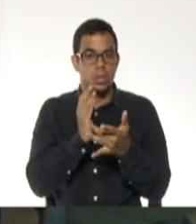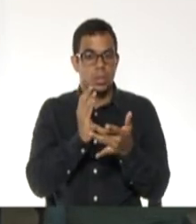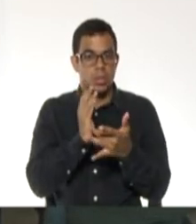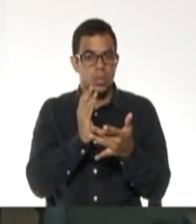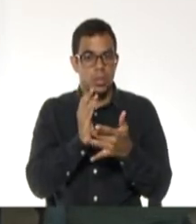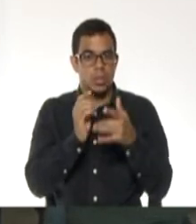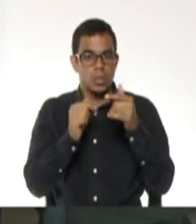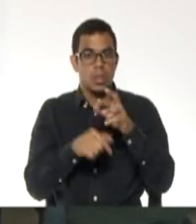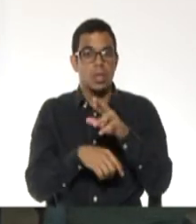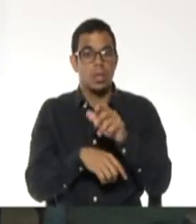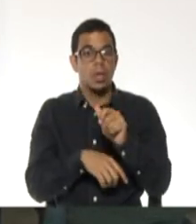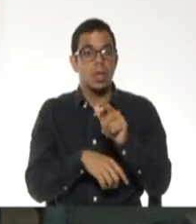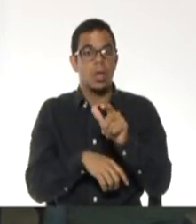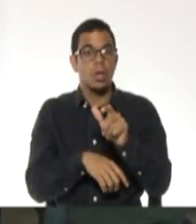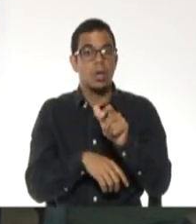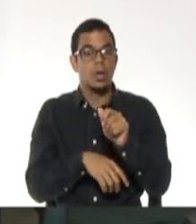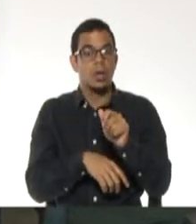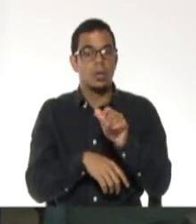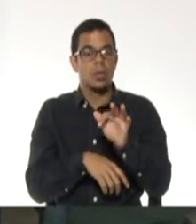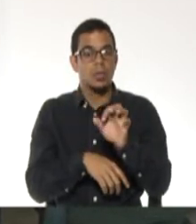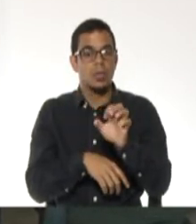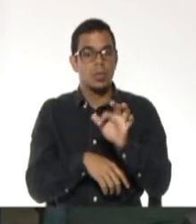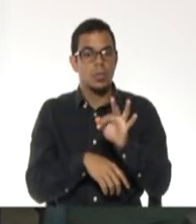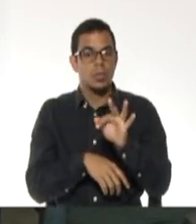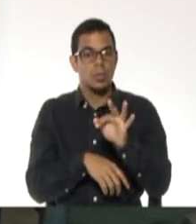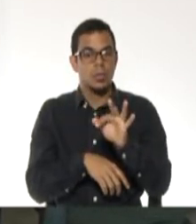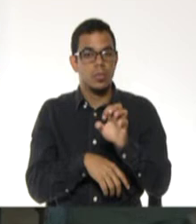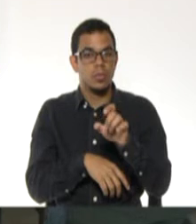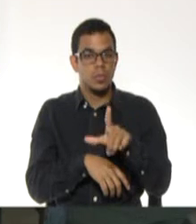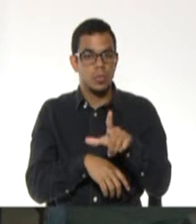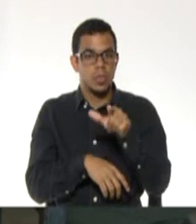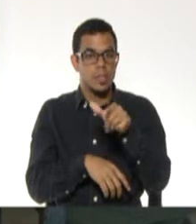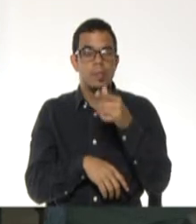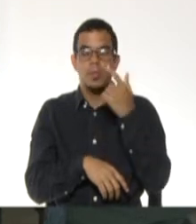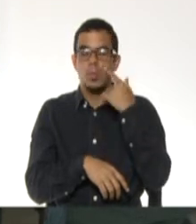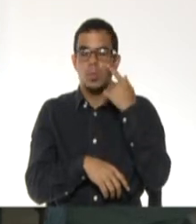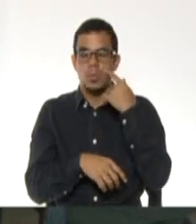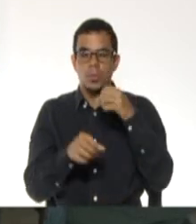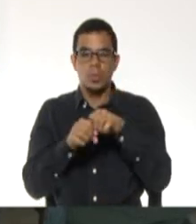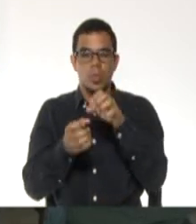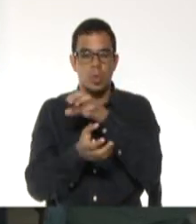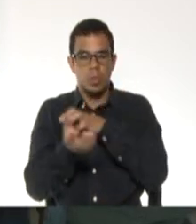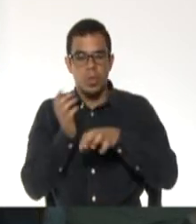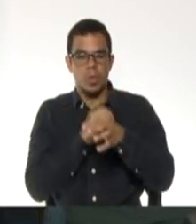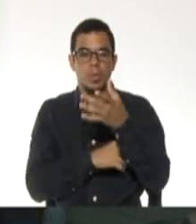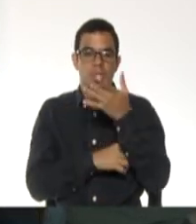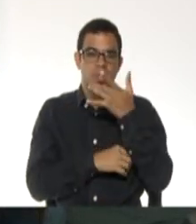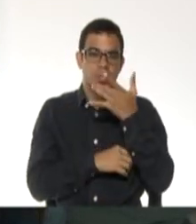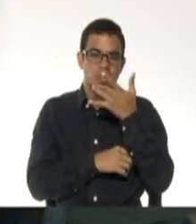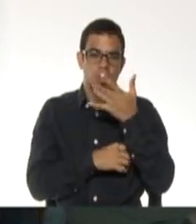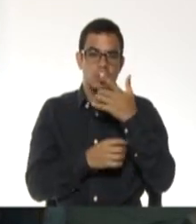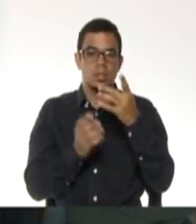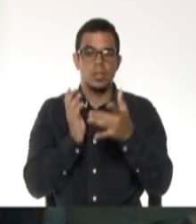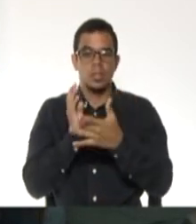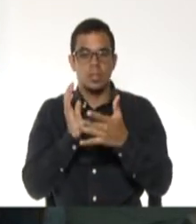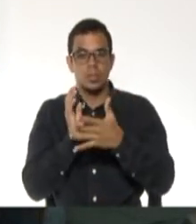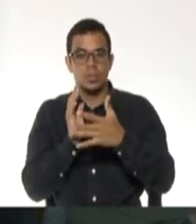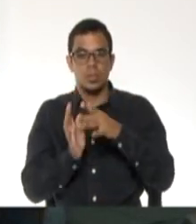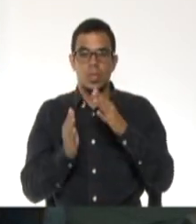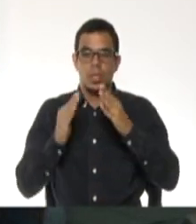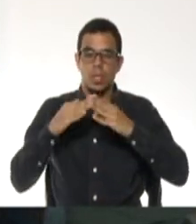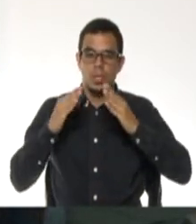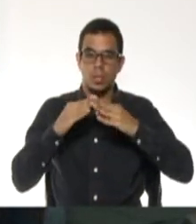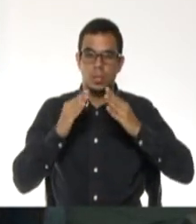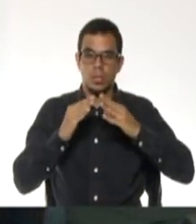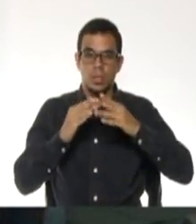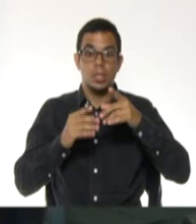hemos podido ver cómo detectar fallas sencillas, cotidianas, en los artefactos eléctricos y cómo podemos